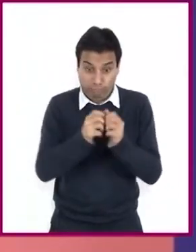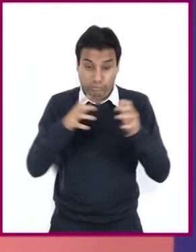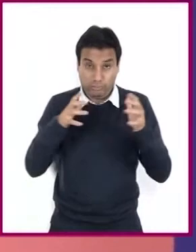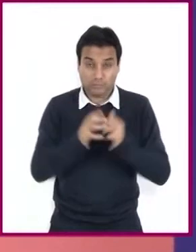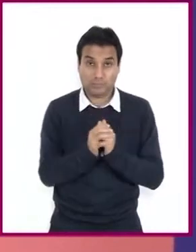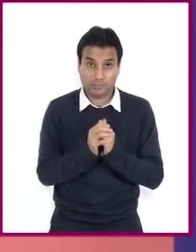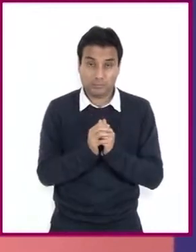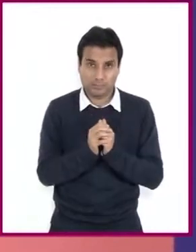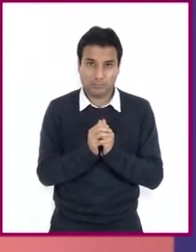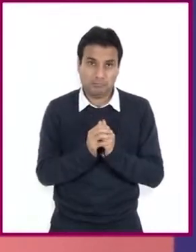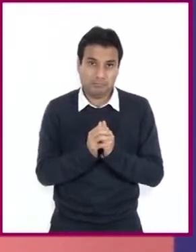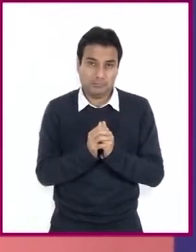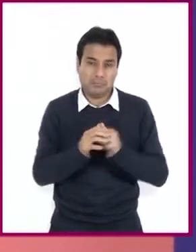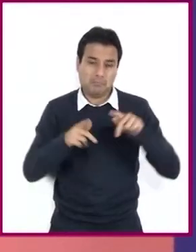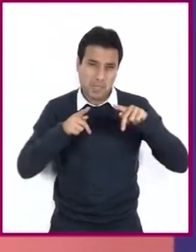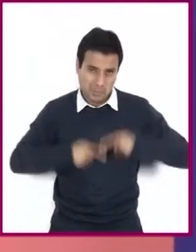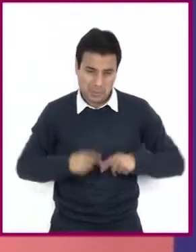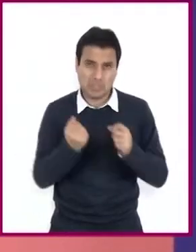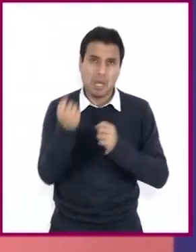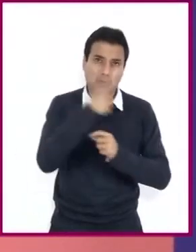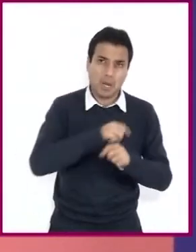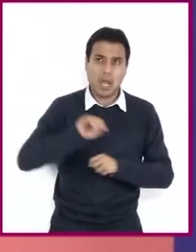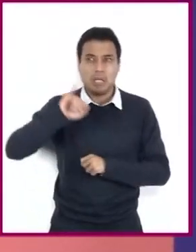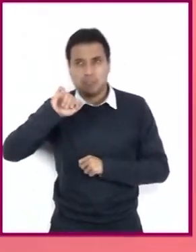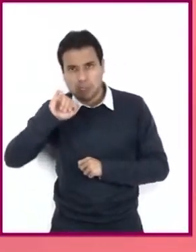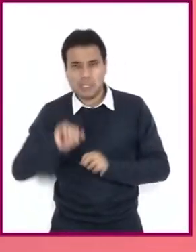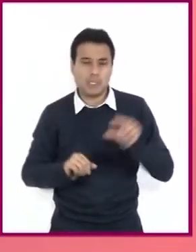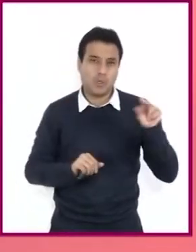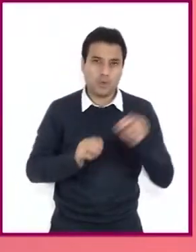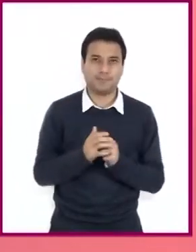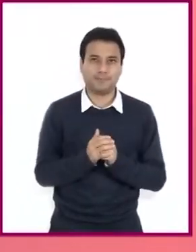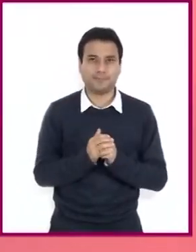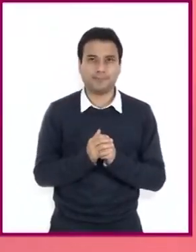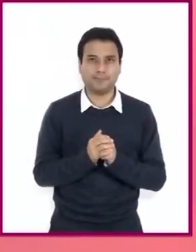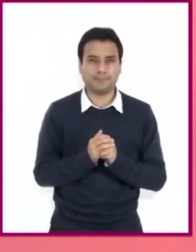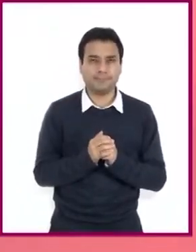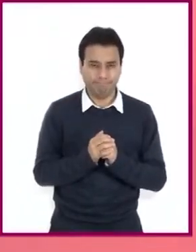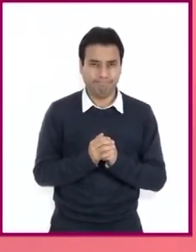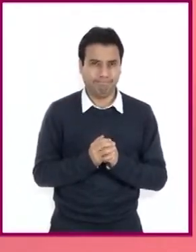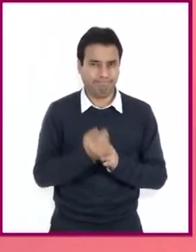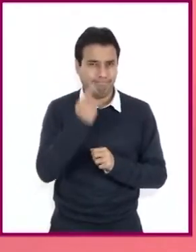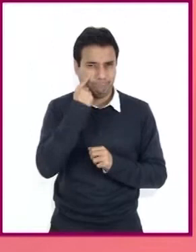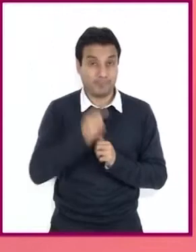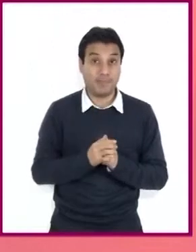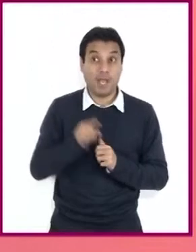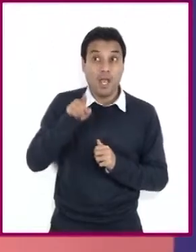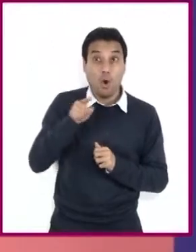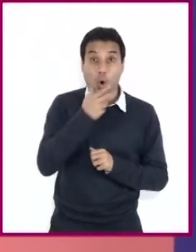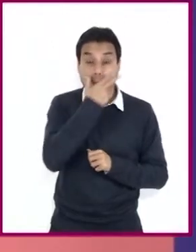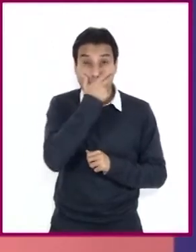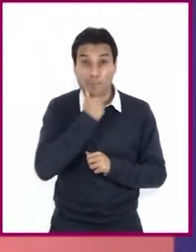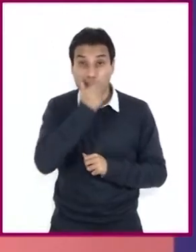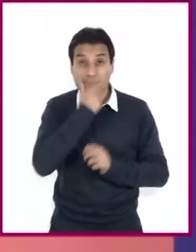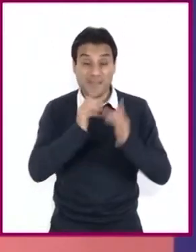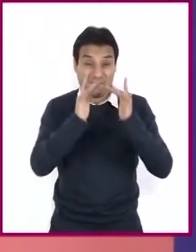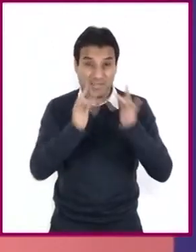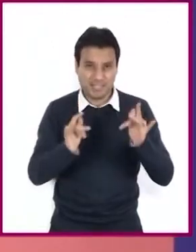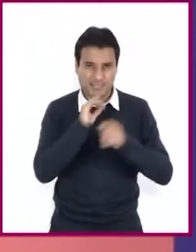lo tocante a los microorganismos. Para tratar de ponerle punto final a esta discusión,